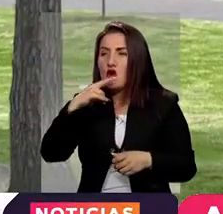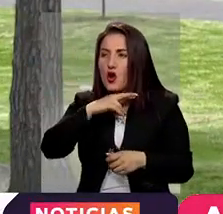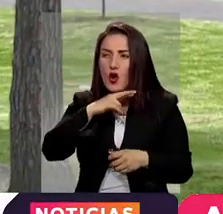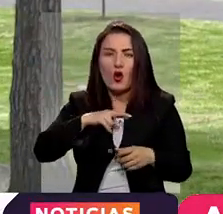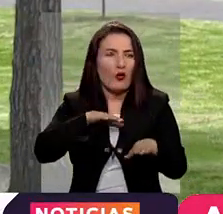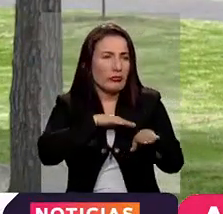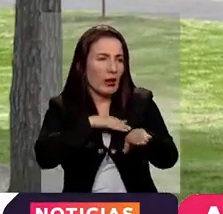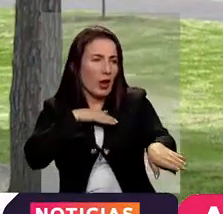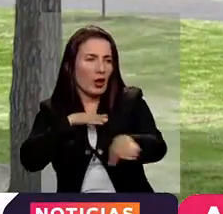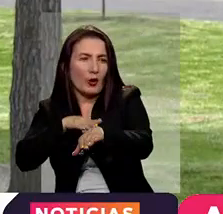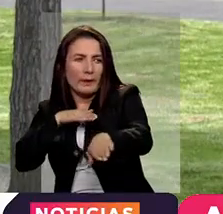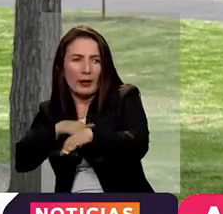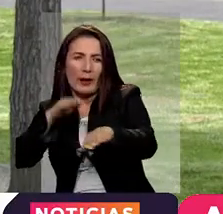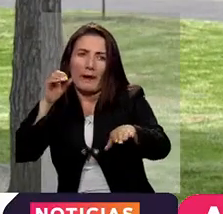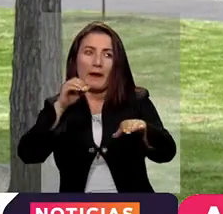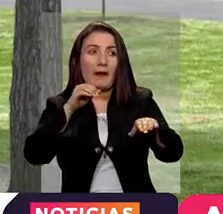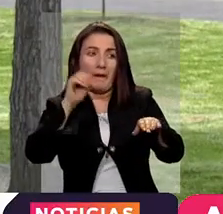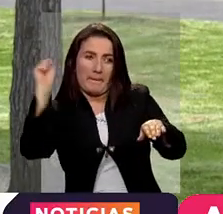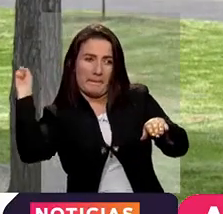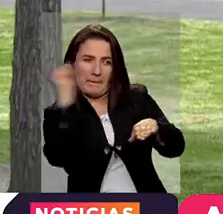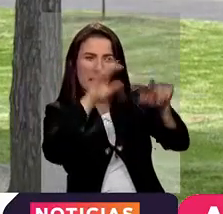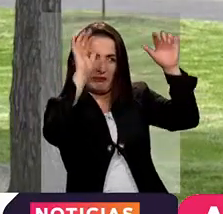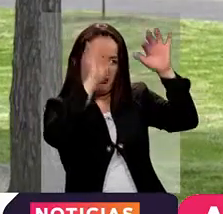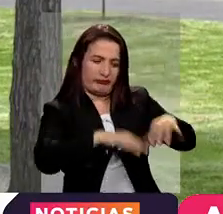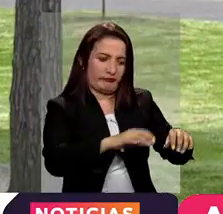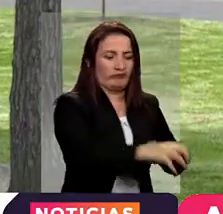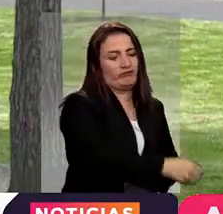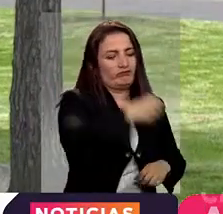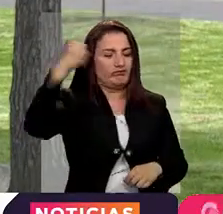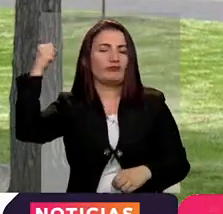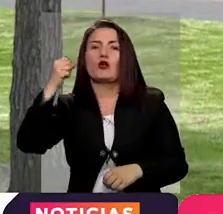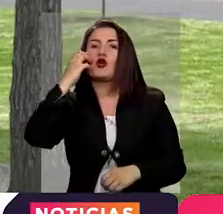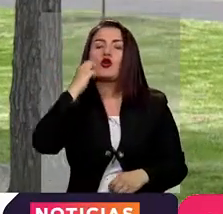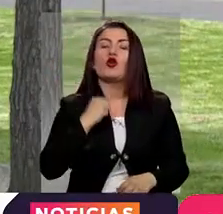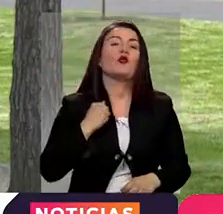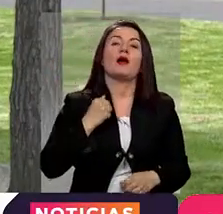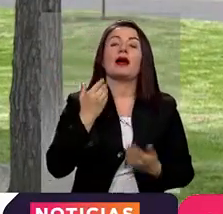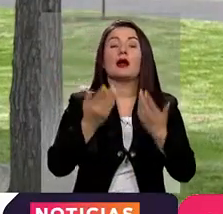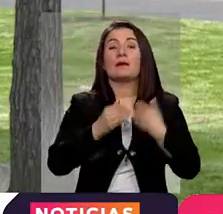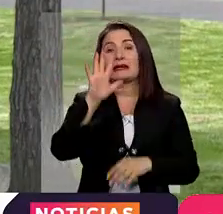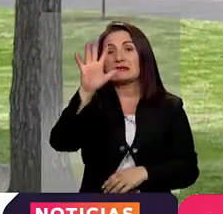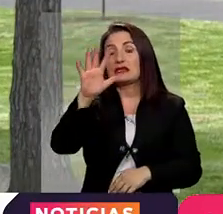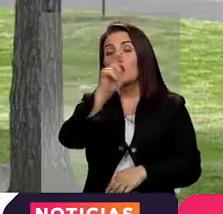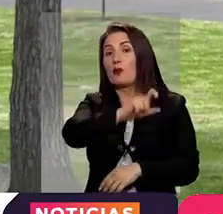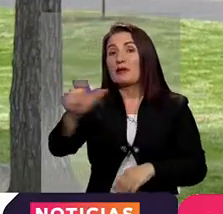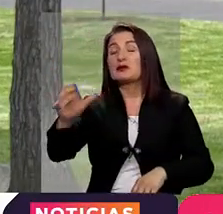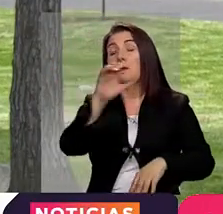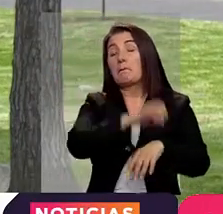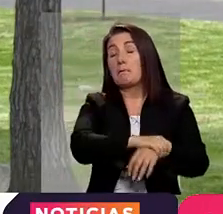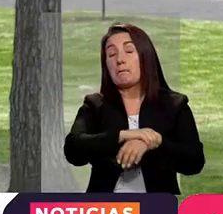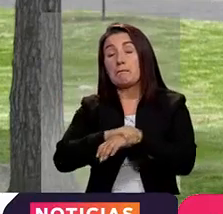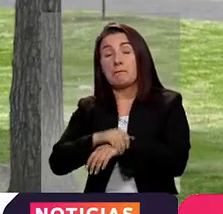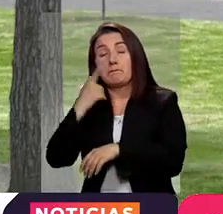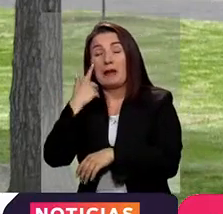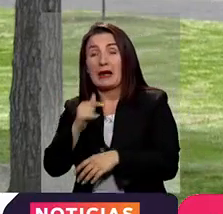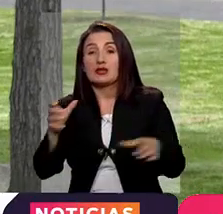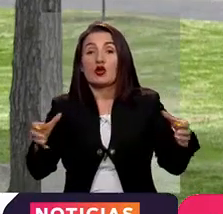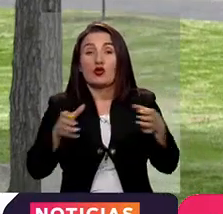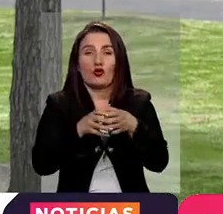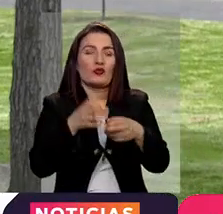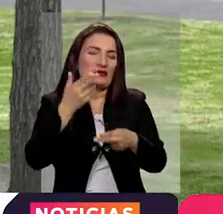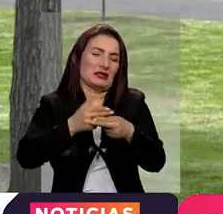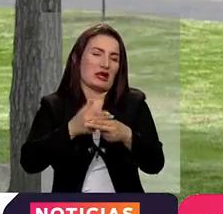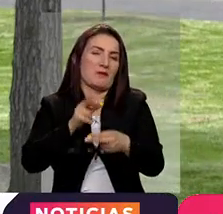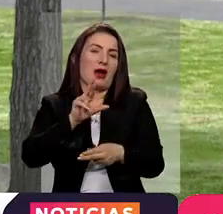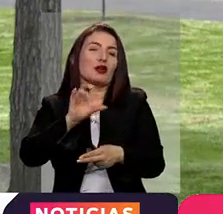los trancones para romperle los vidrios y sacarle sus pertenencias. Fueron capturadas 5 presuntas personas que harían parte de Los